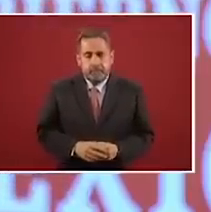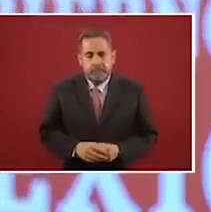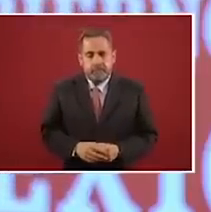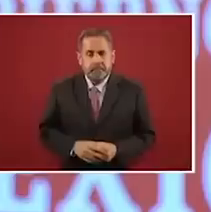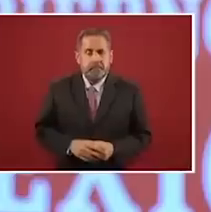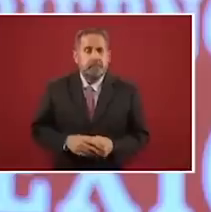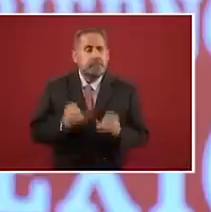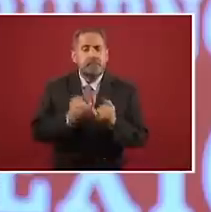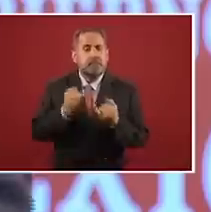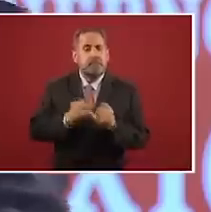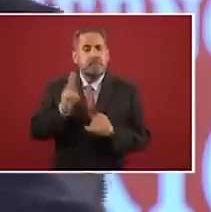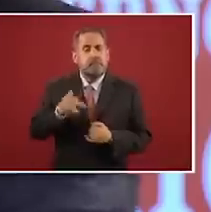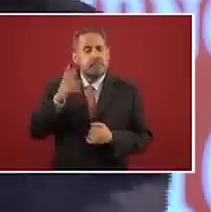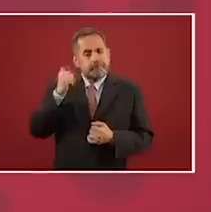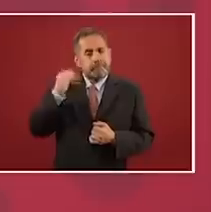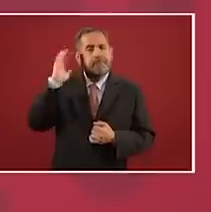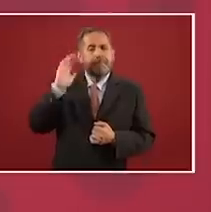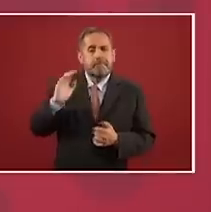era antes.